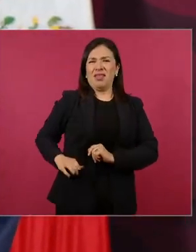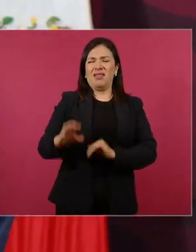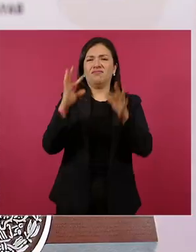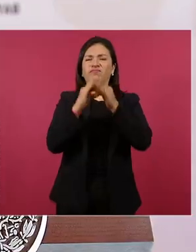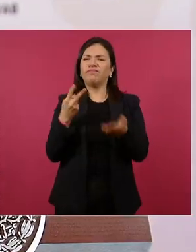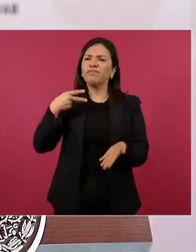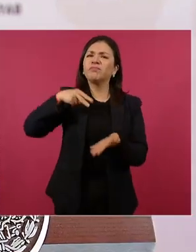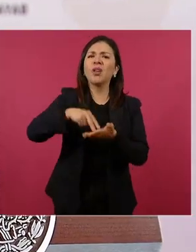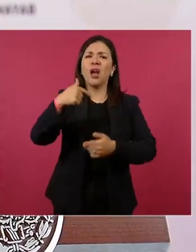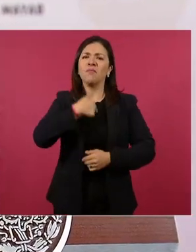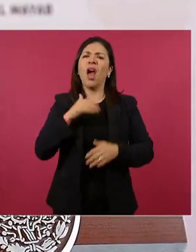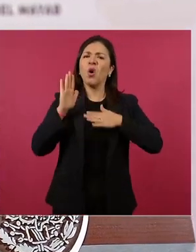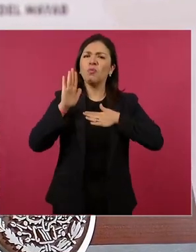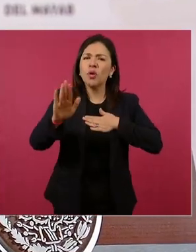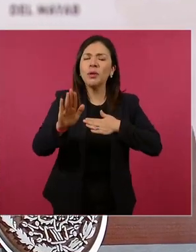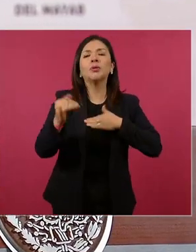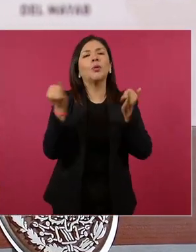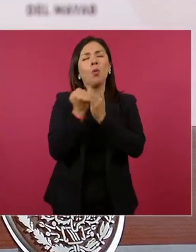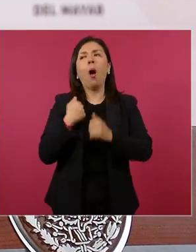lo que